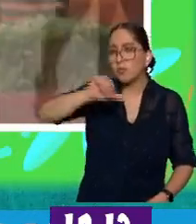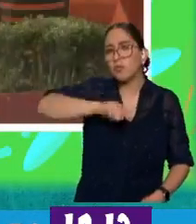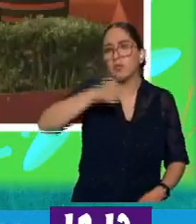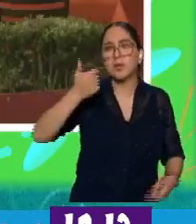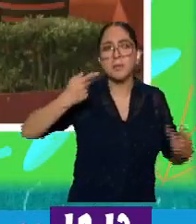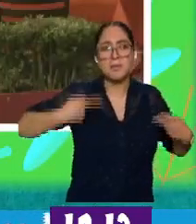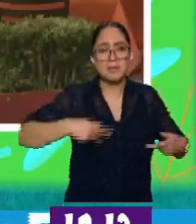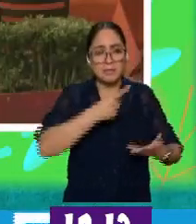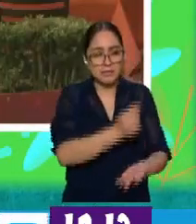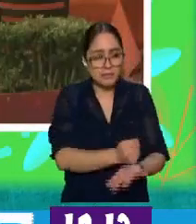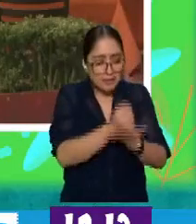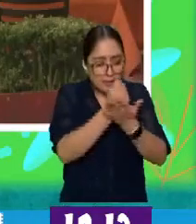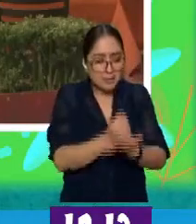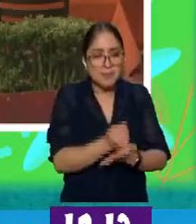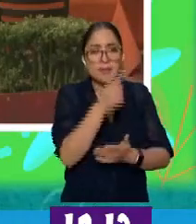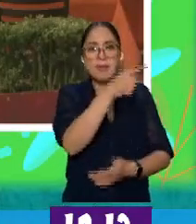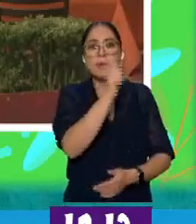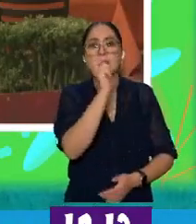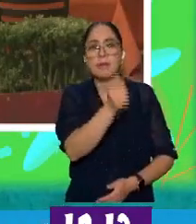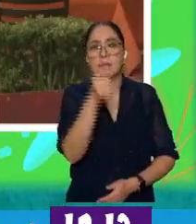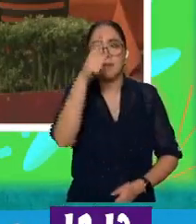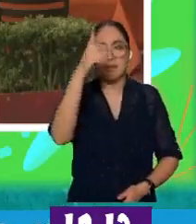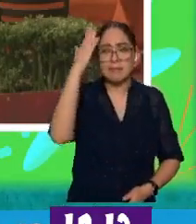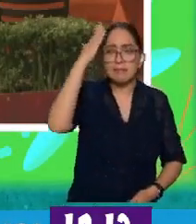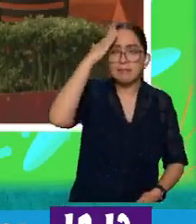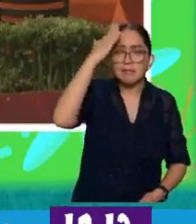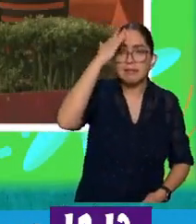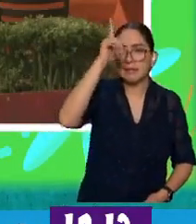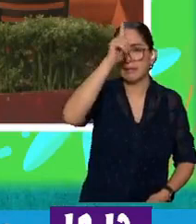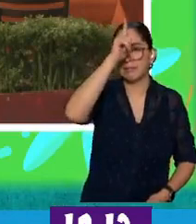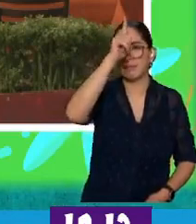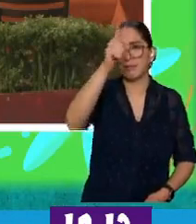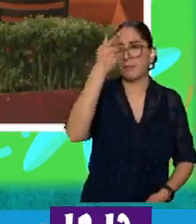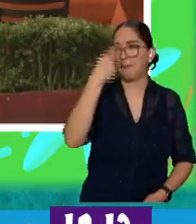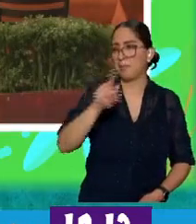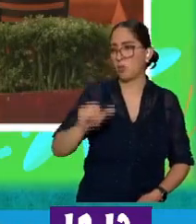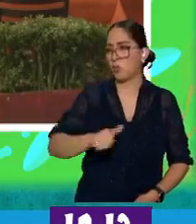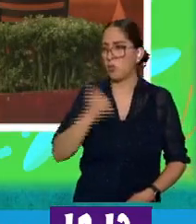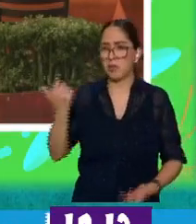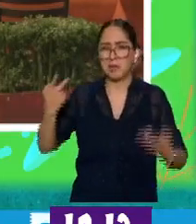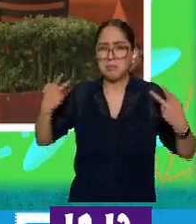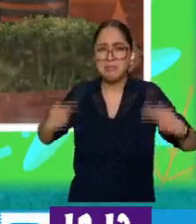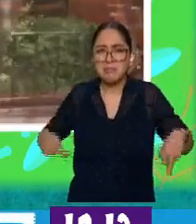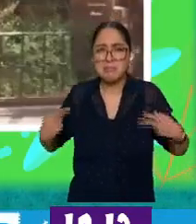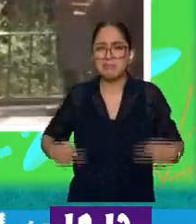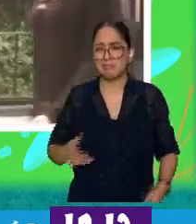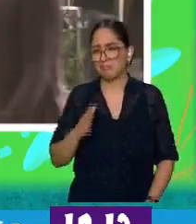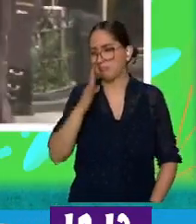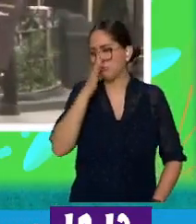como líderes espirituales. Usted no, claro, pero hay unos zánganos que pa' qué le cuento.